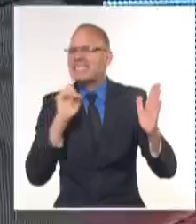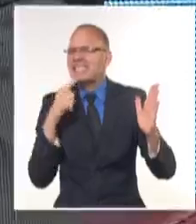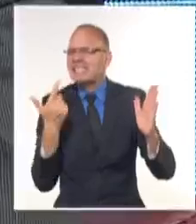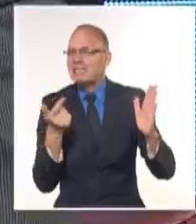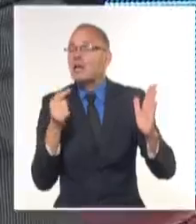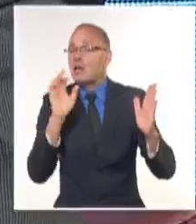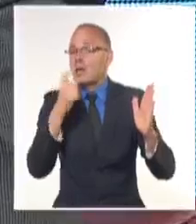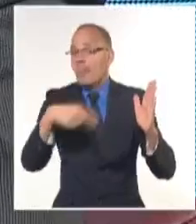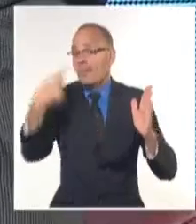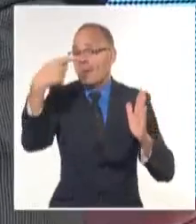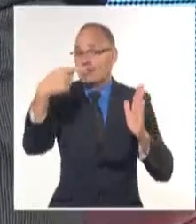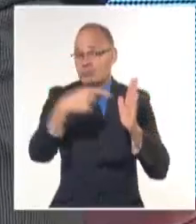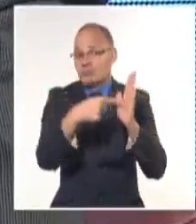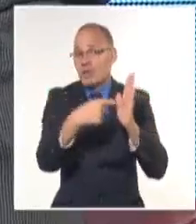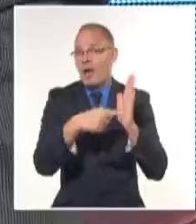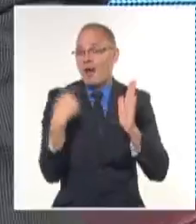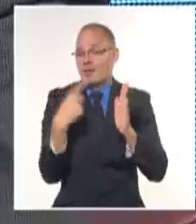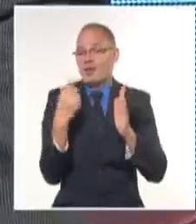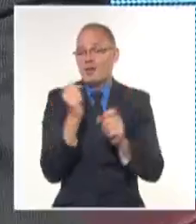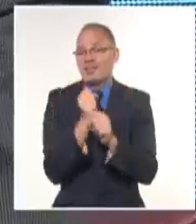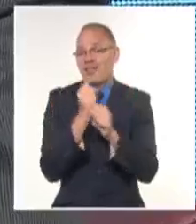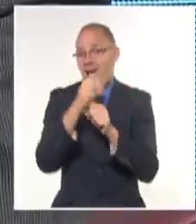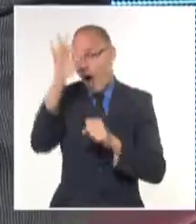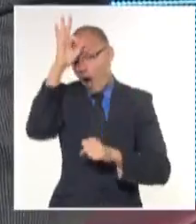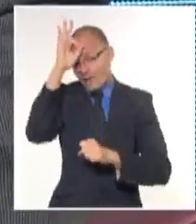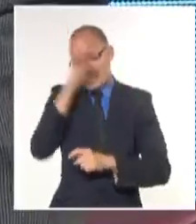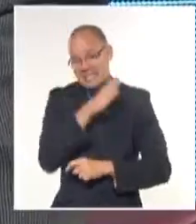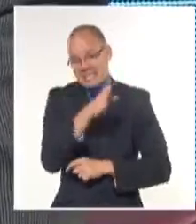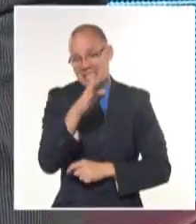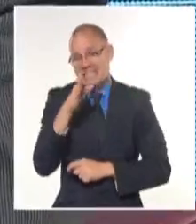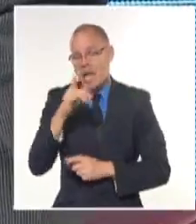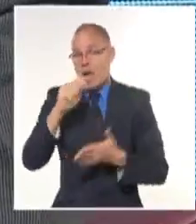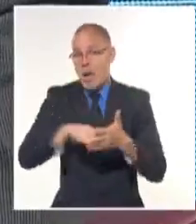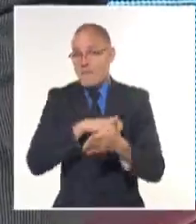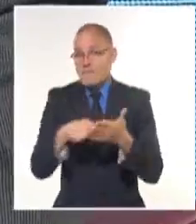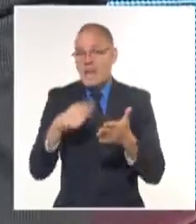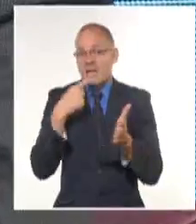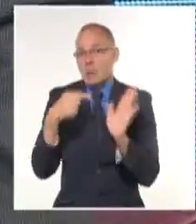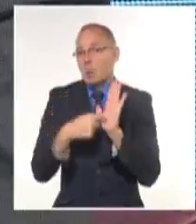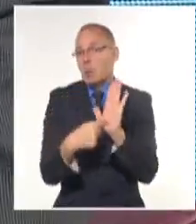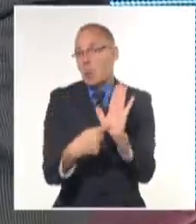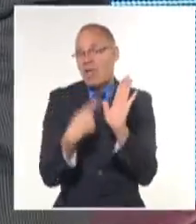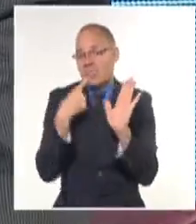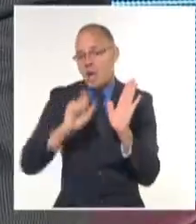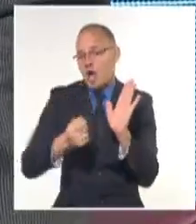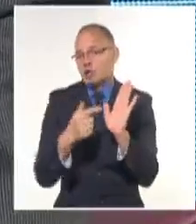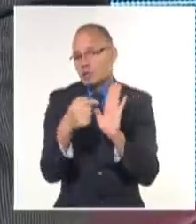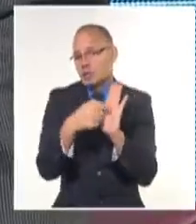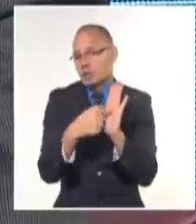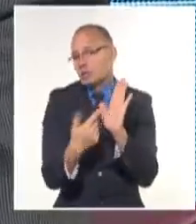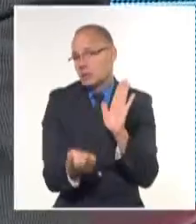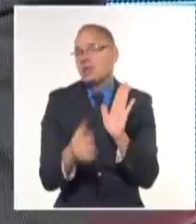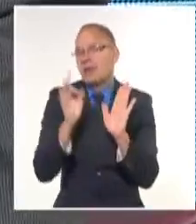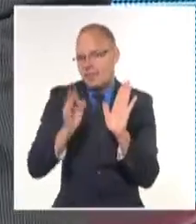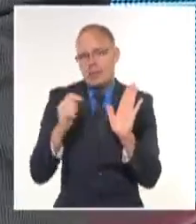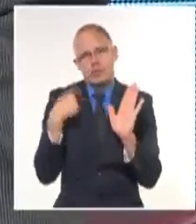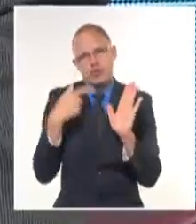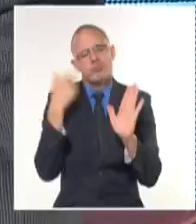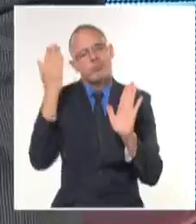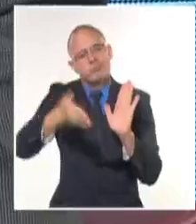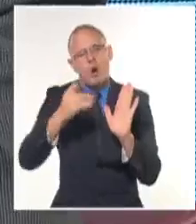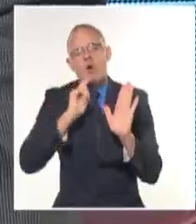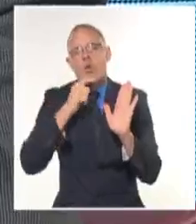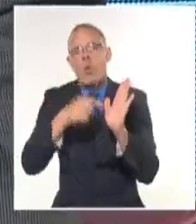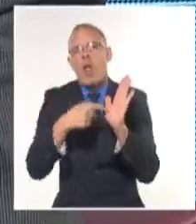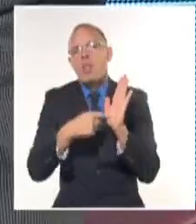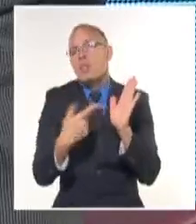Es una de las prioridades del trabajo conjunto, inclusive el plan de acciones de prevención y control que está previsto incluye acciones dirigidas a responder intereses de